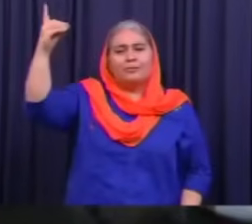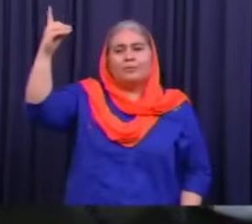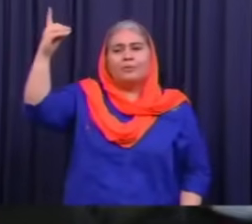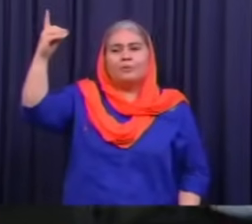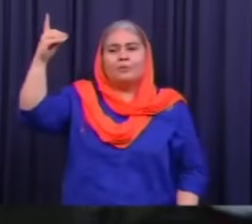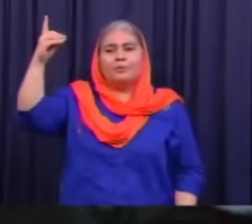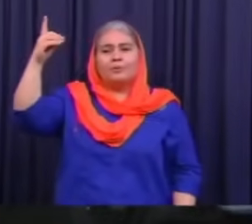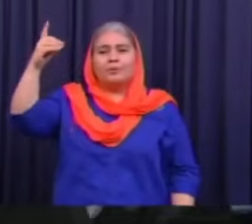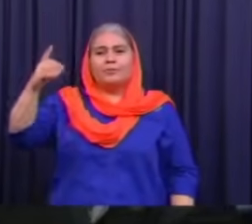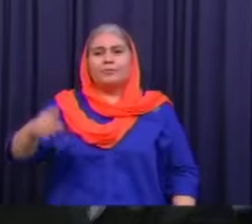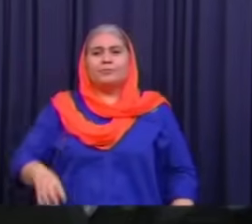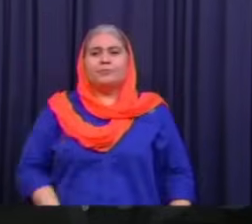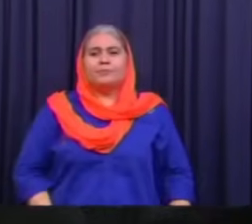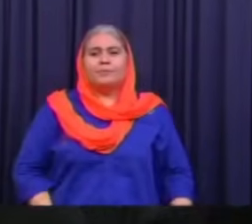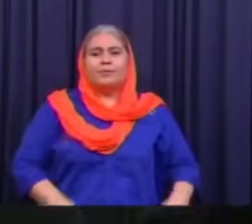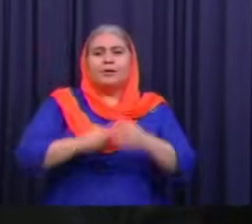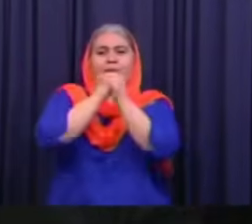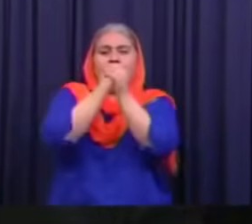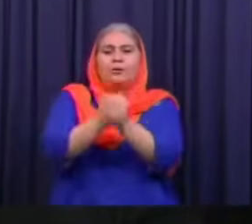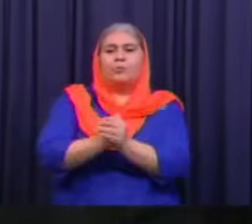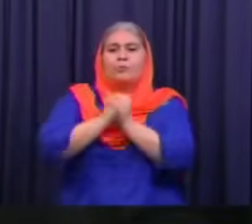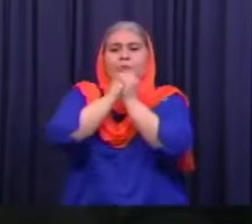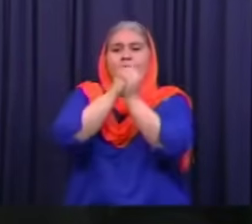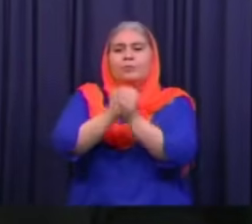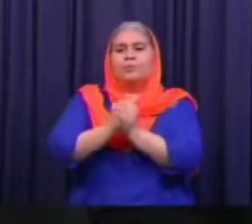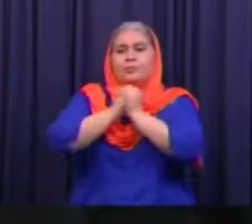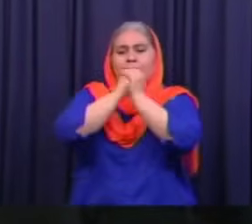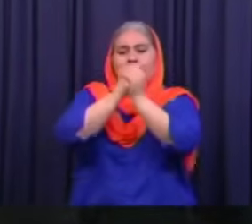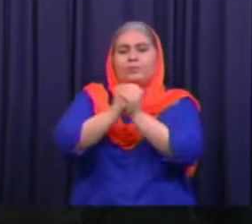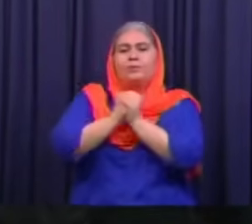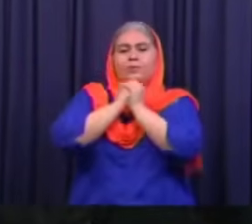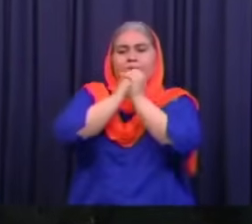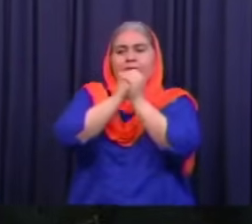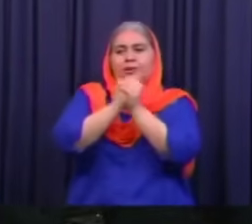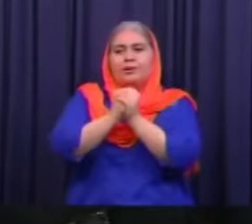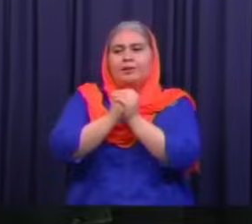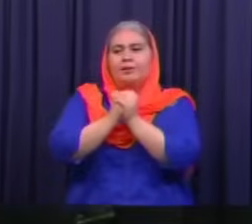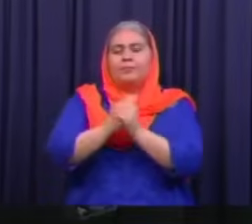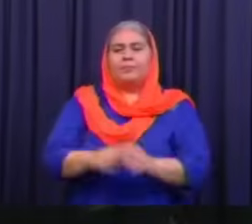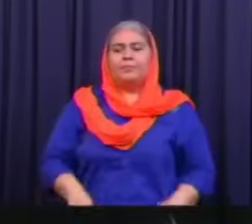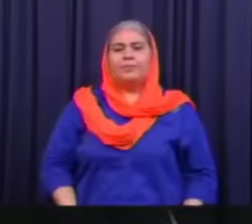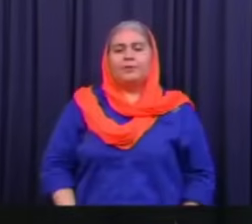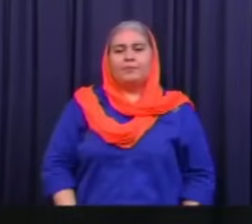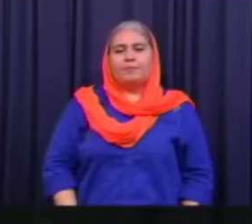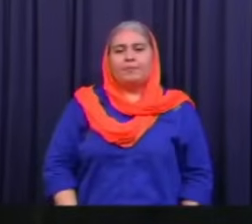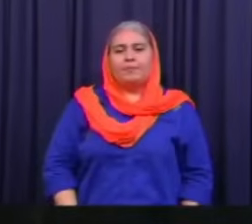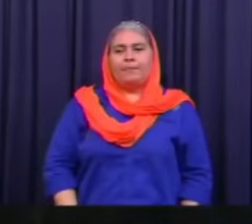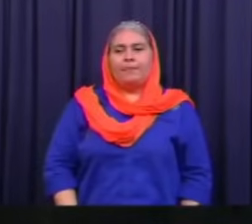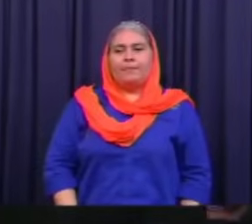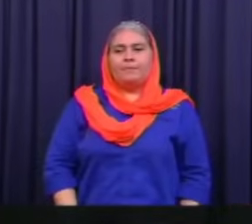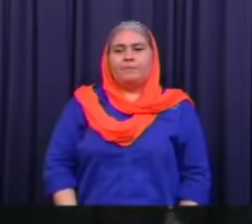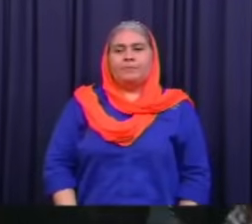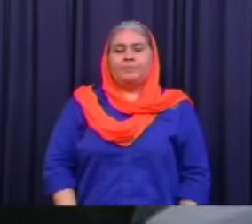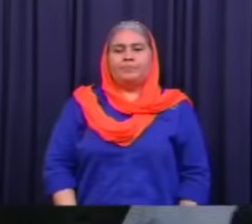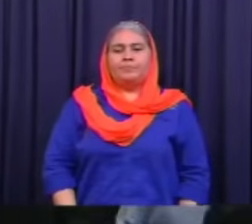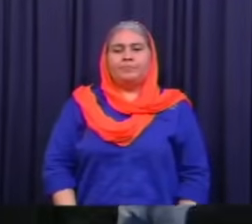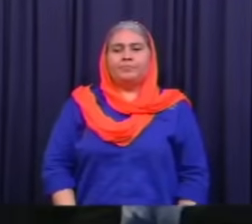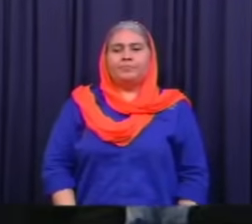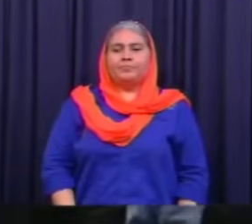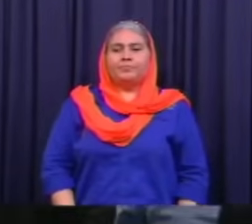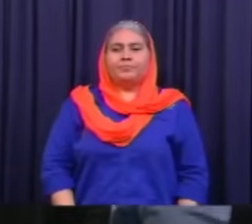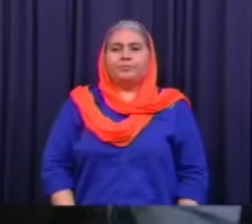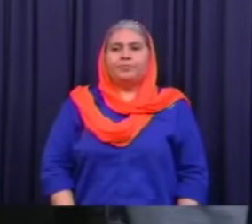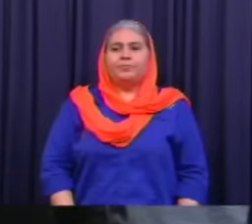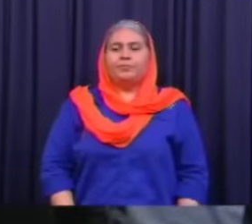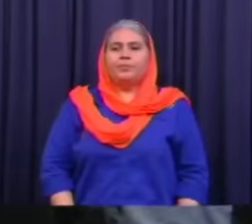vidas de mis hermanos Oremos por ellos pongámonos de pie hermanos y extendamos nuestras manos hacia mis hermanos